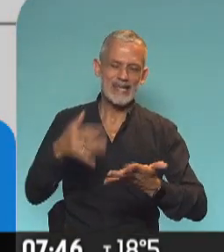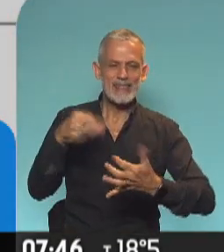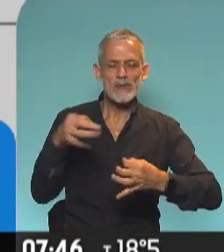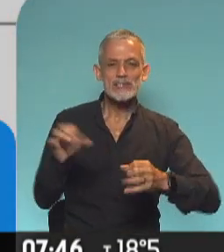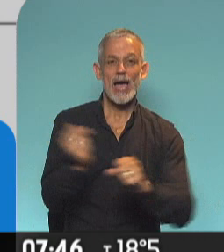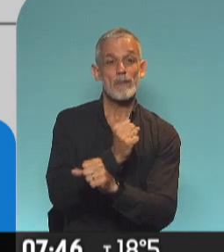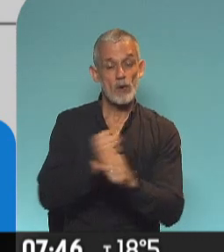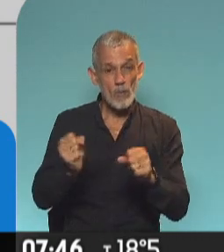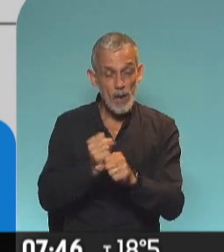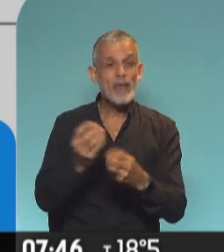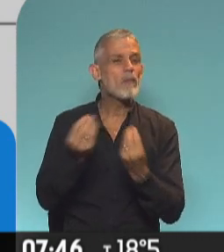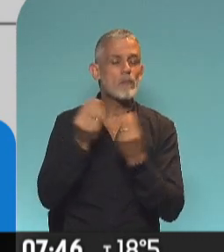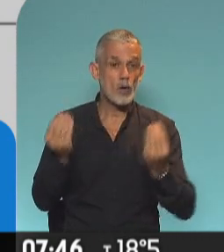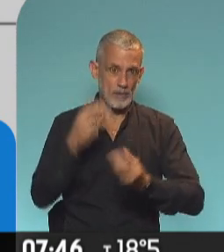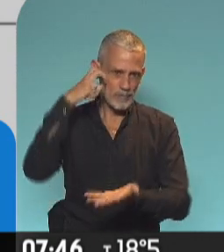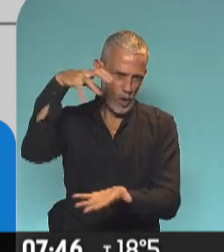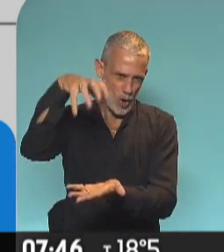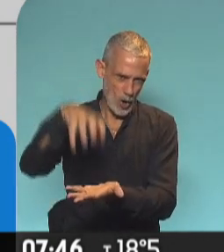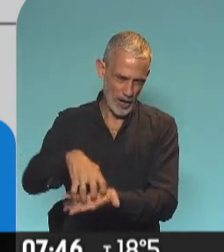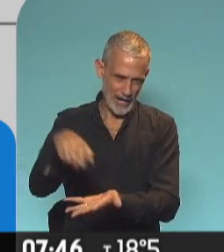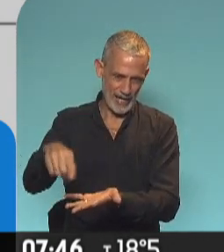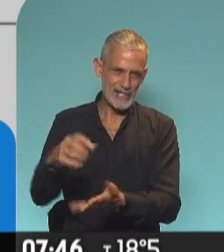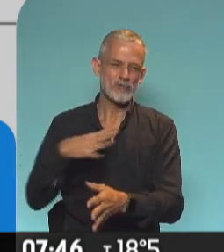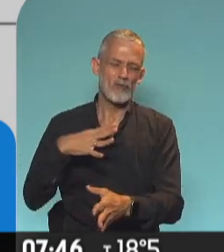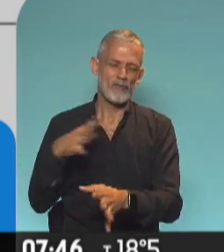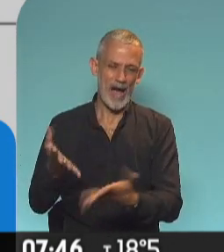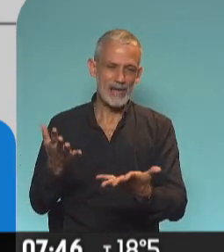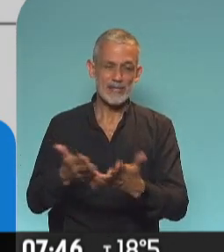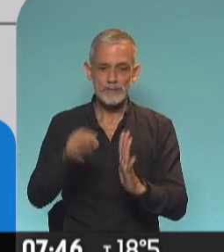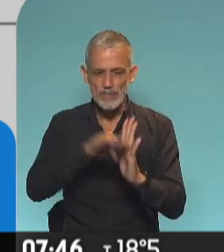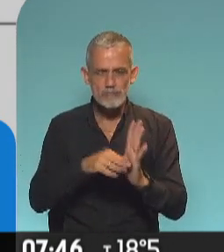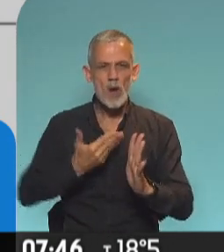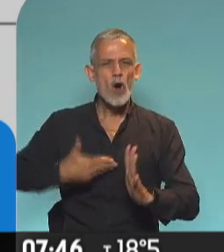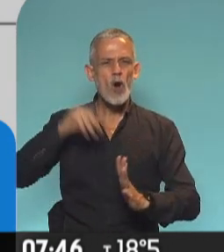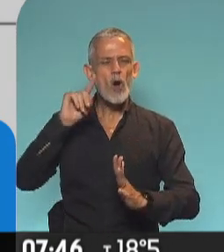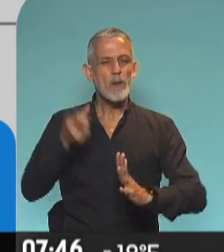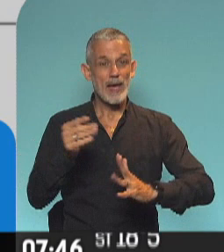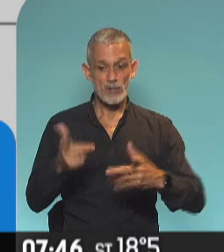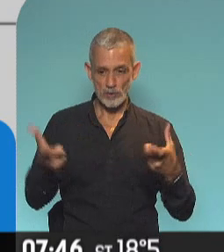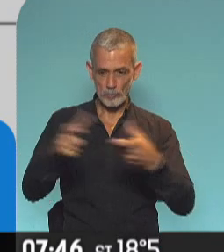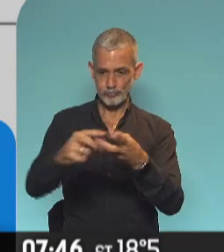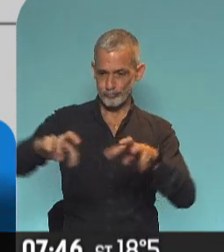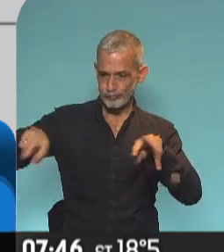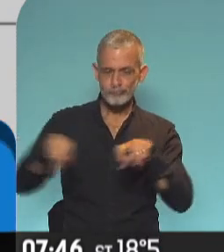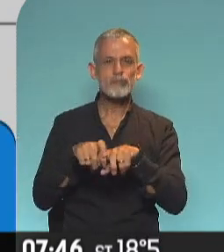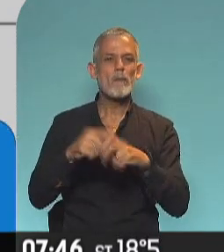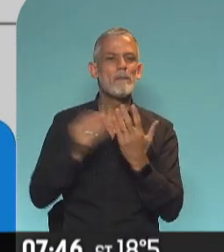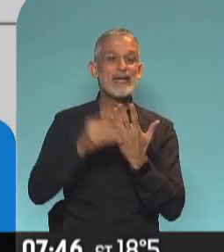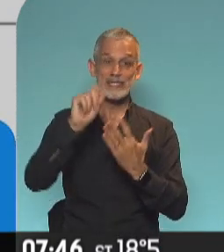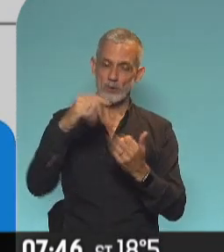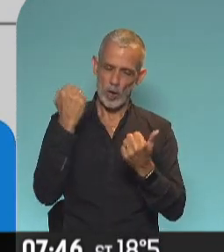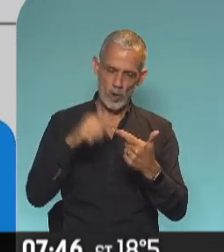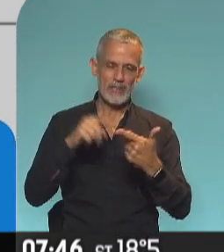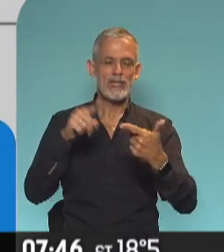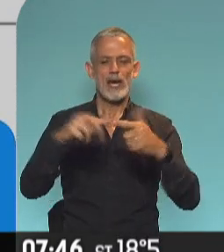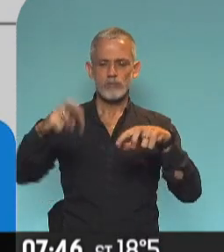ser aprobado por el Congreso. ¿Qué definió entonces el gobierno? En una mesa que se sentó el ministro de Economía,